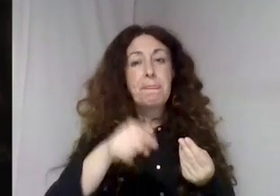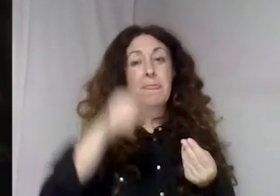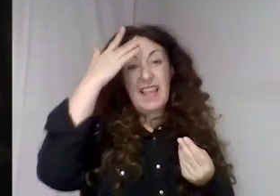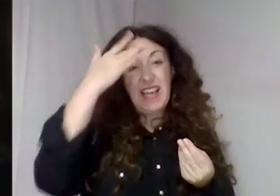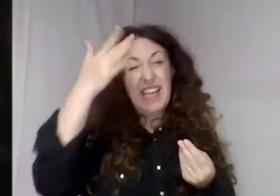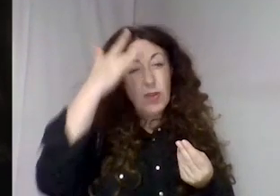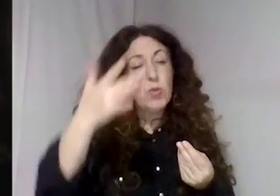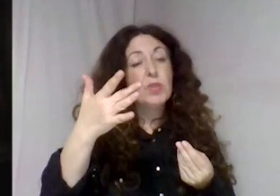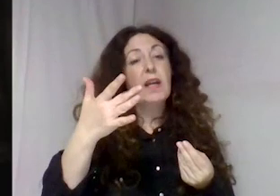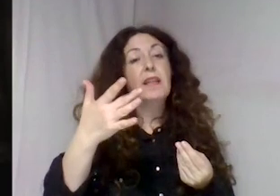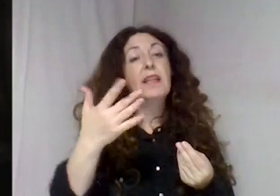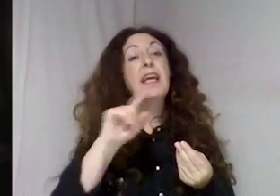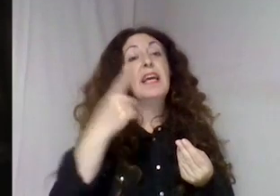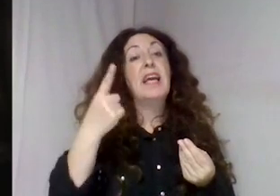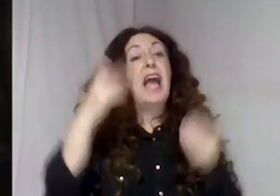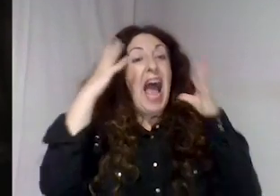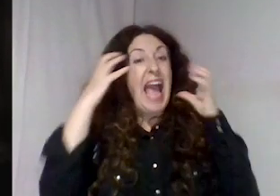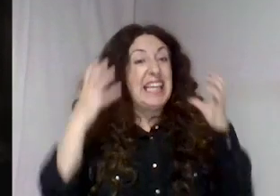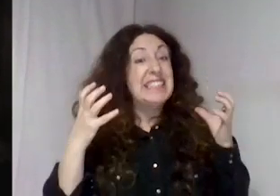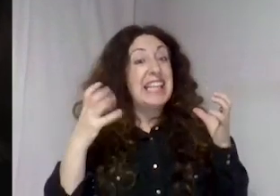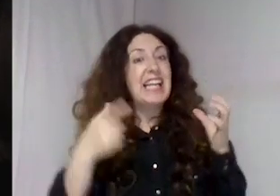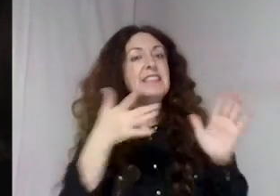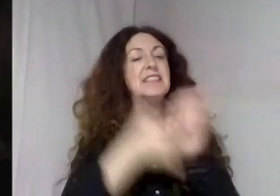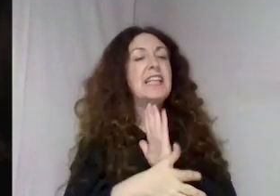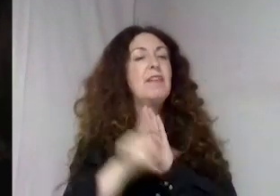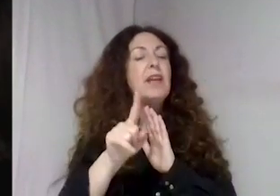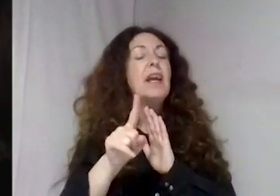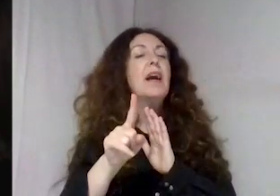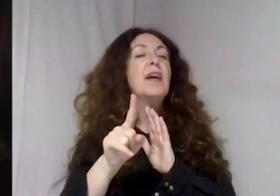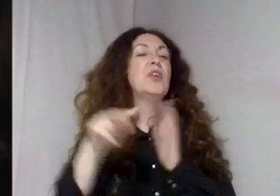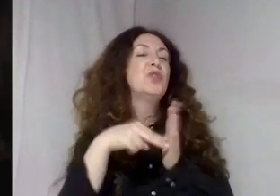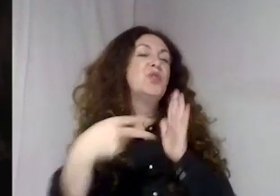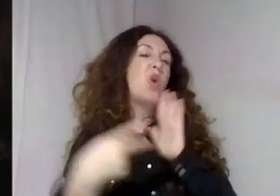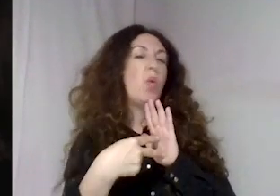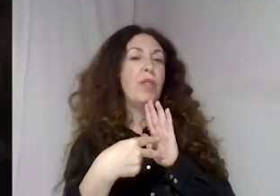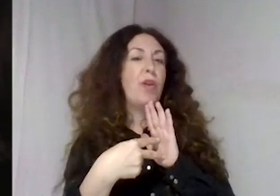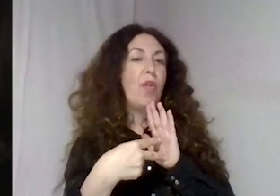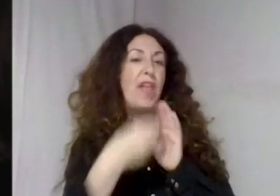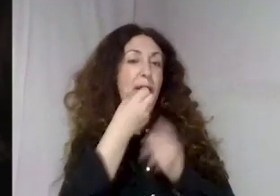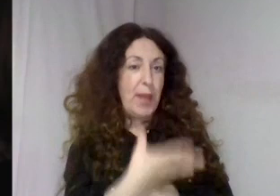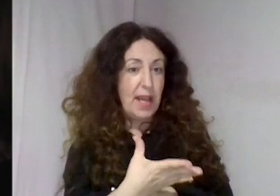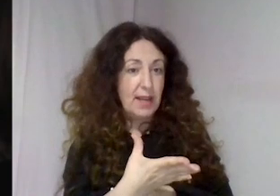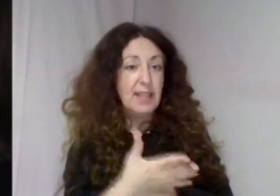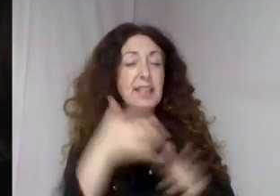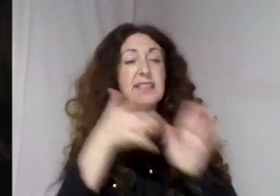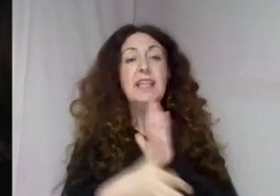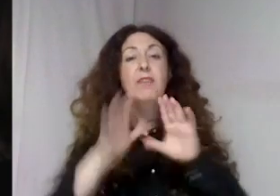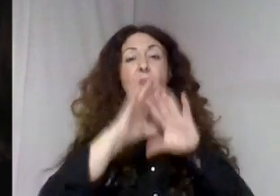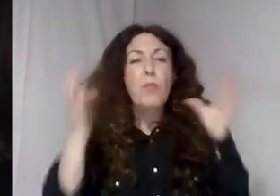Liberar la nota, liberar el color, liberar, ¿no?, el verso. La liberación de la materia, la liberación del